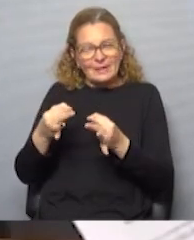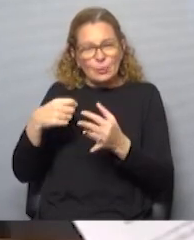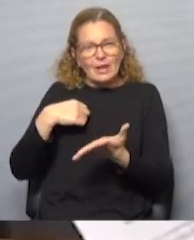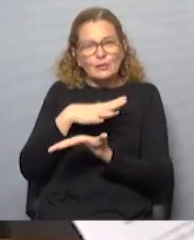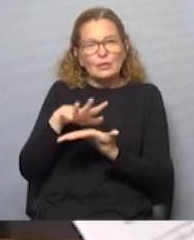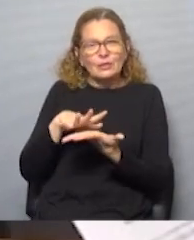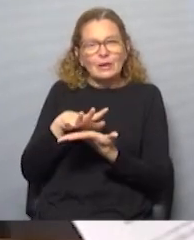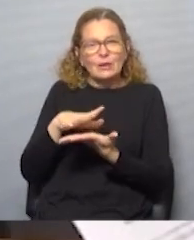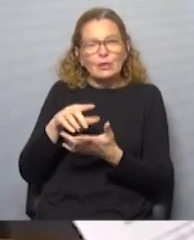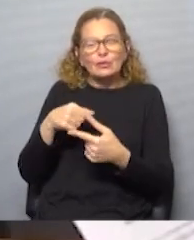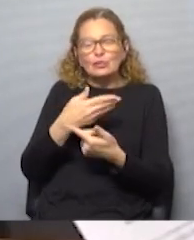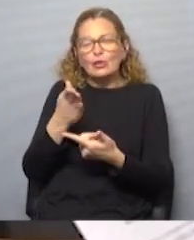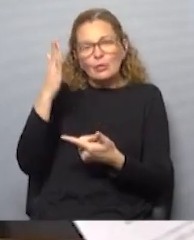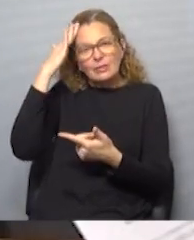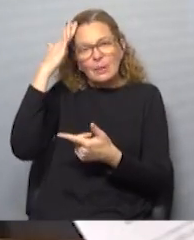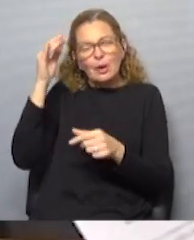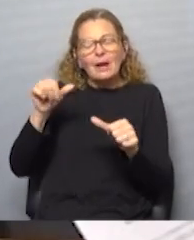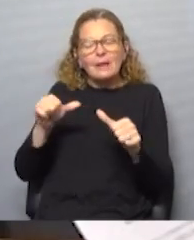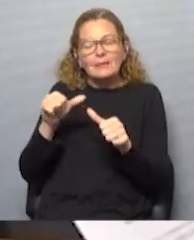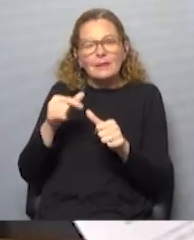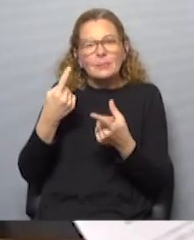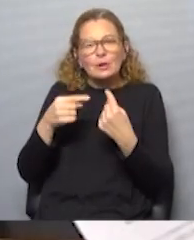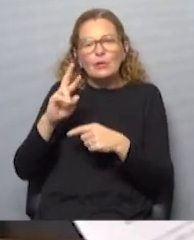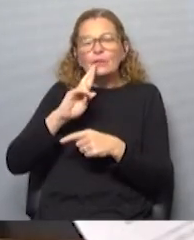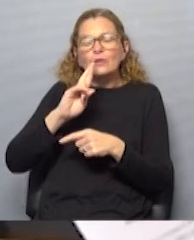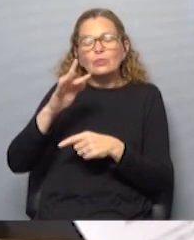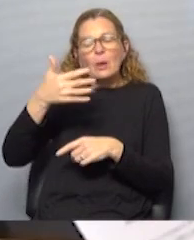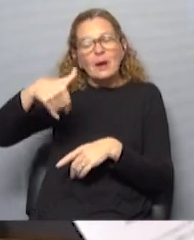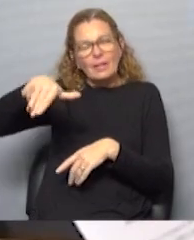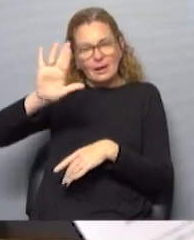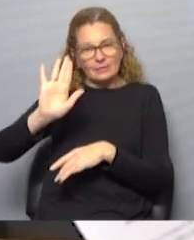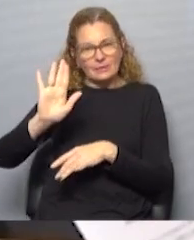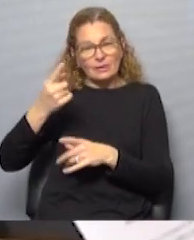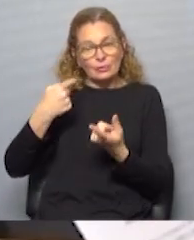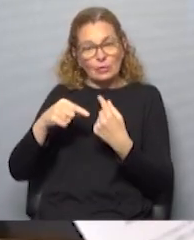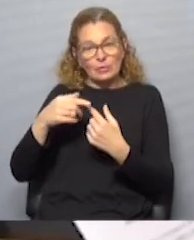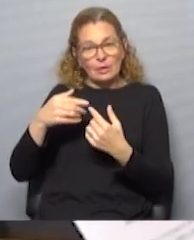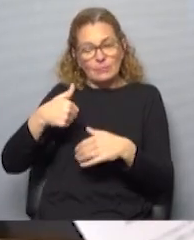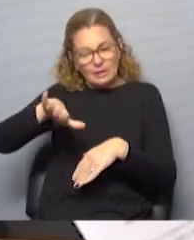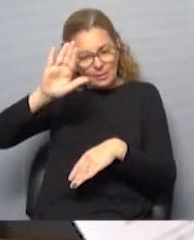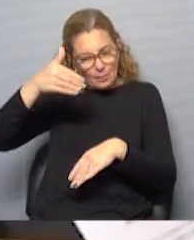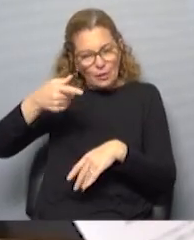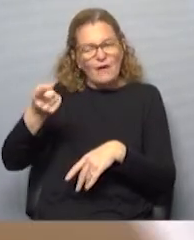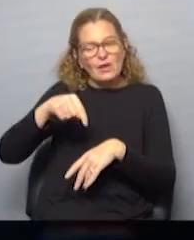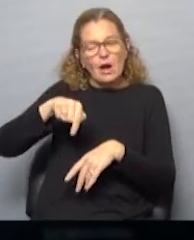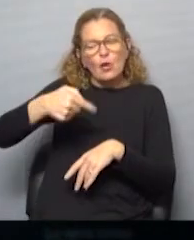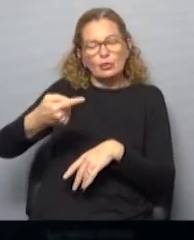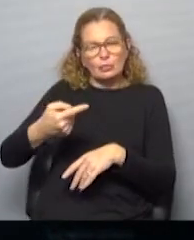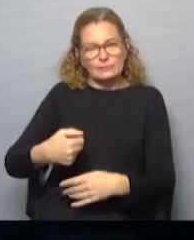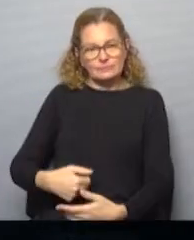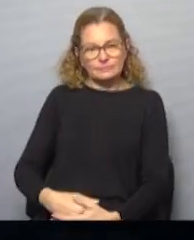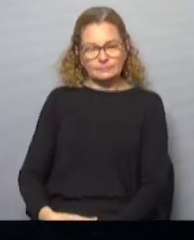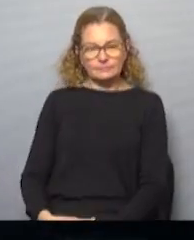son cosas que todos sabemos que hay que hacer pero con resultado para adelante entonces la pateamos y que venga a otro